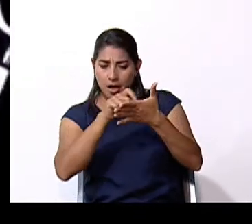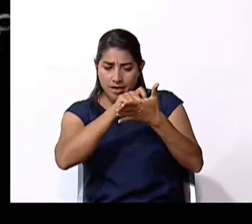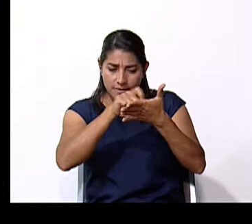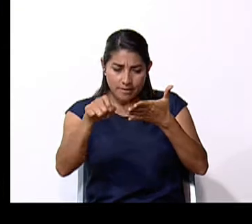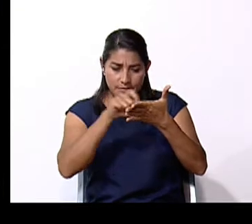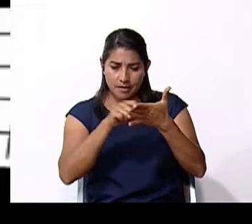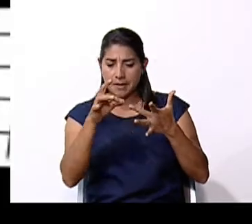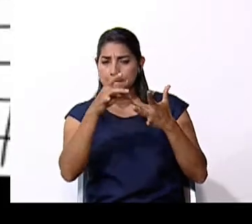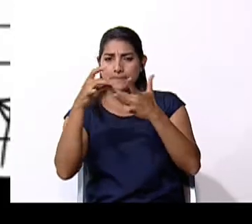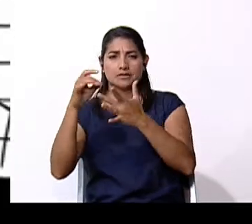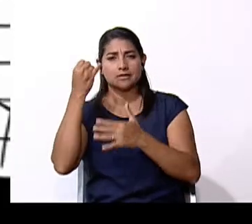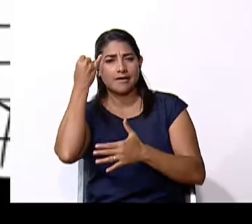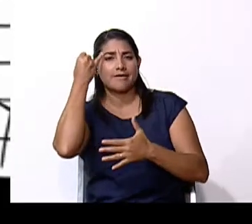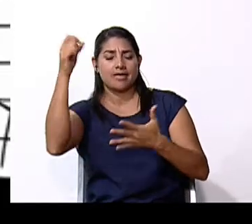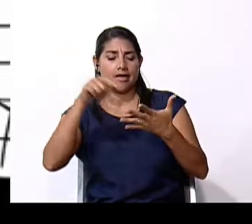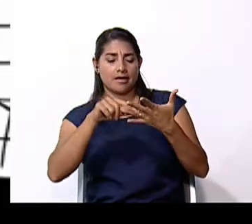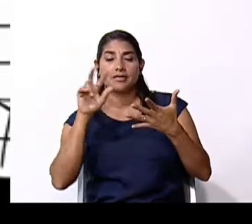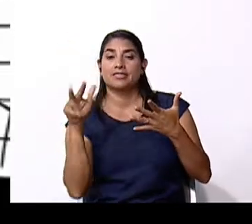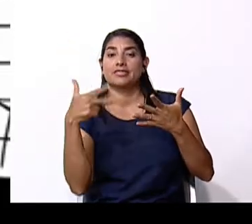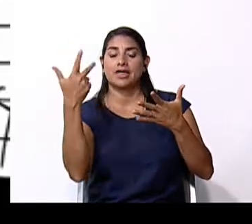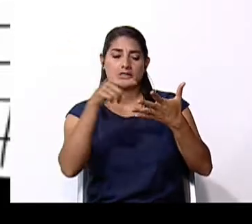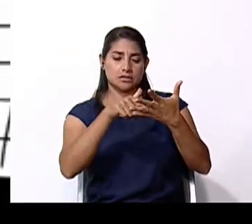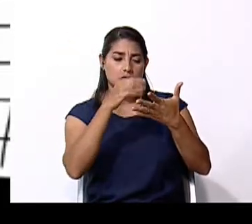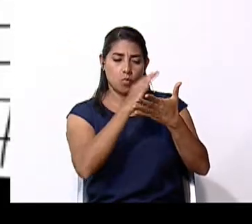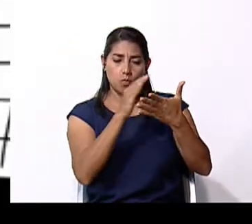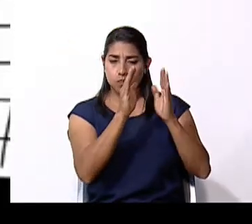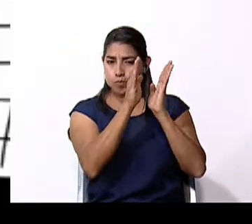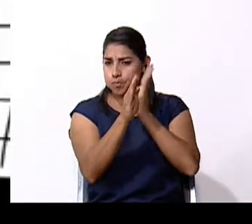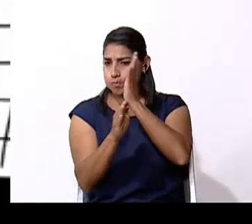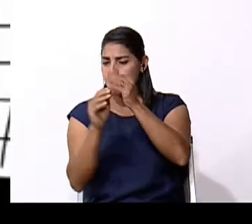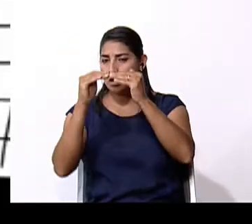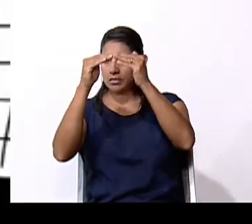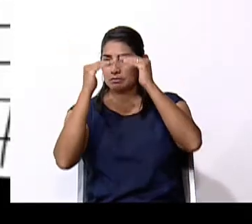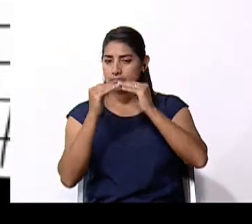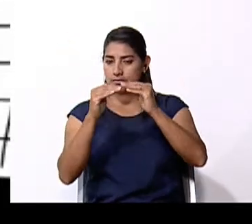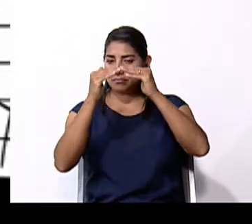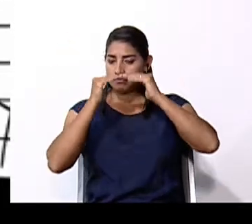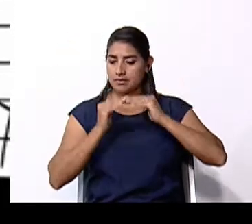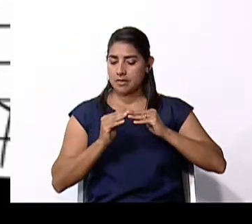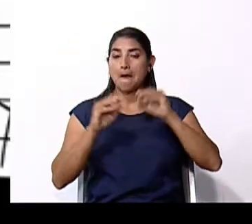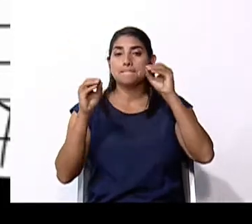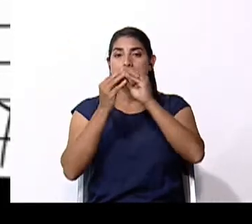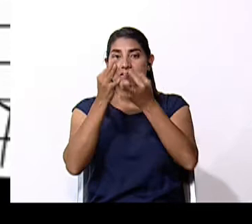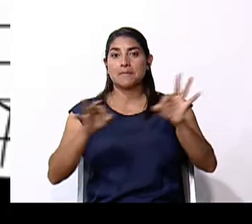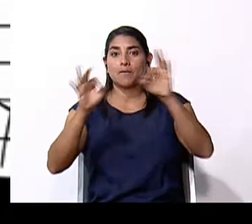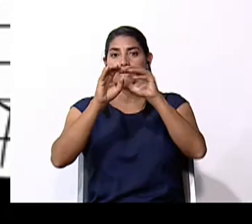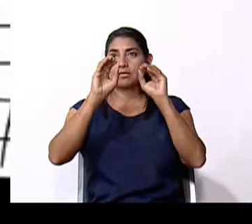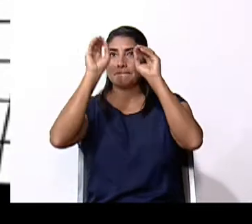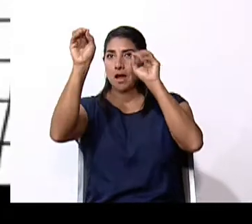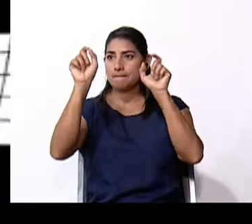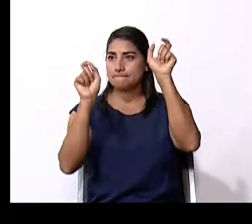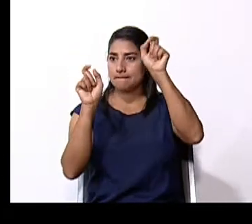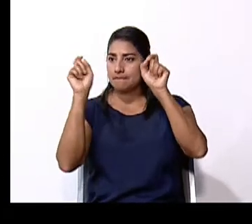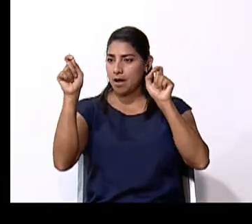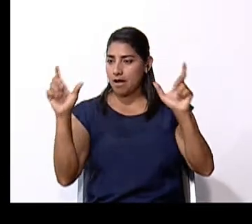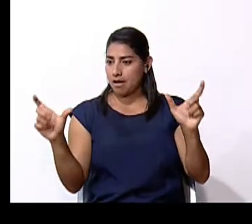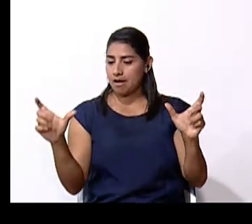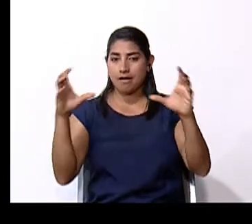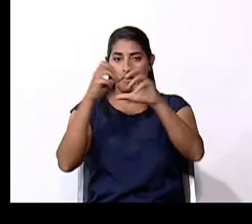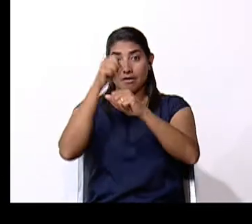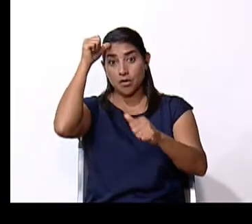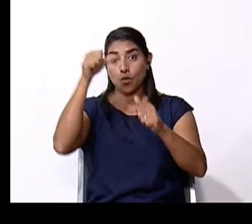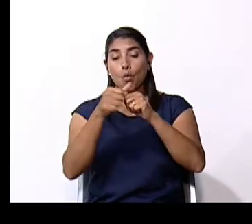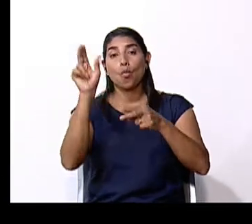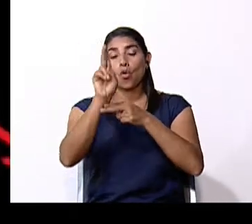las ideas principales. Y el tercero, ordenar las ideas por niveles, de más generales a más específicas. Recuerda